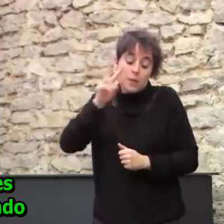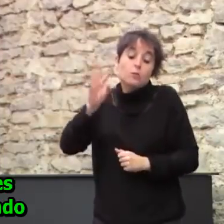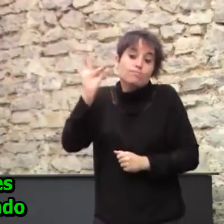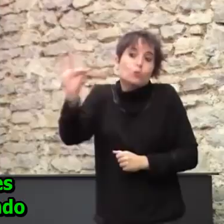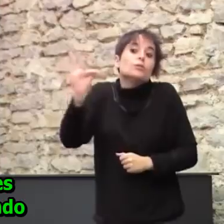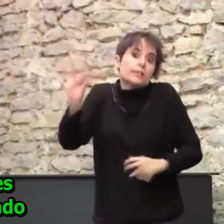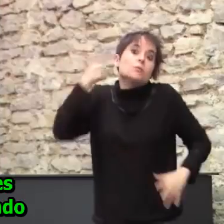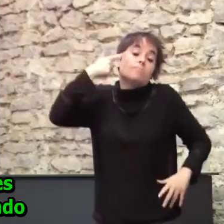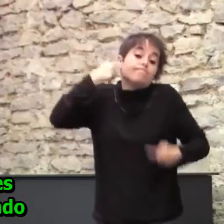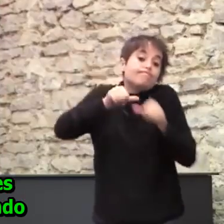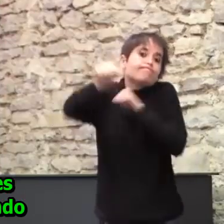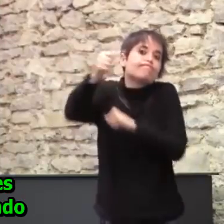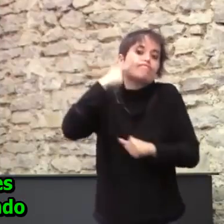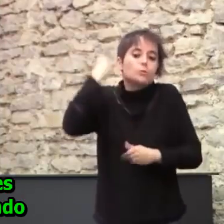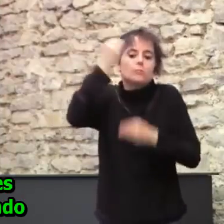es que cada vez más